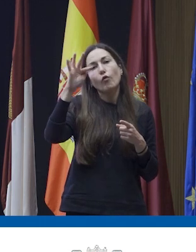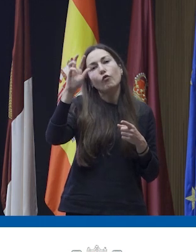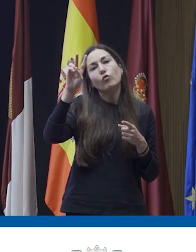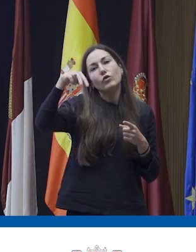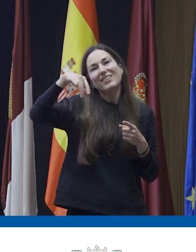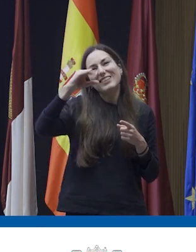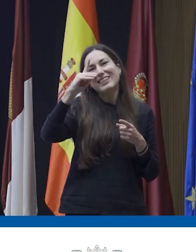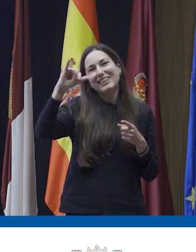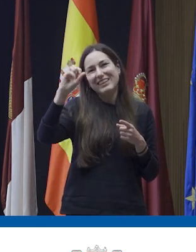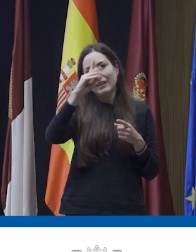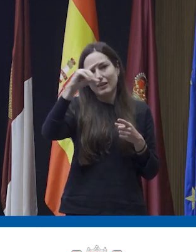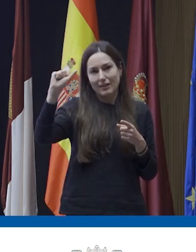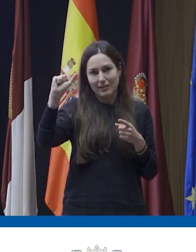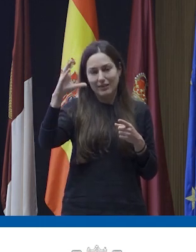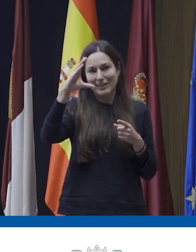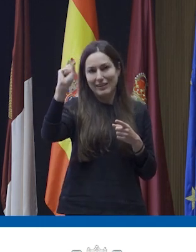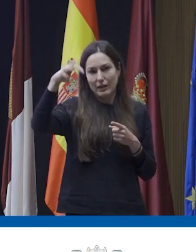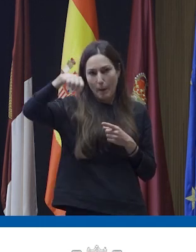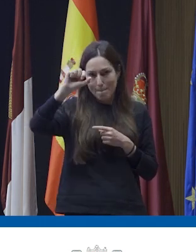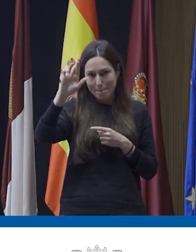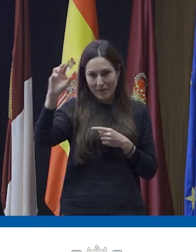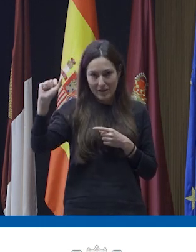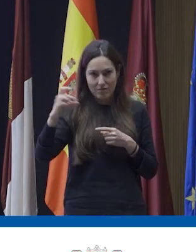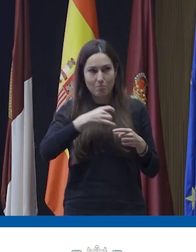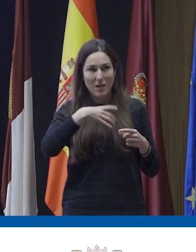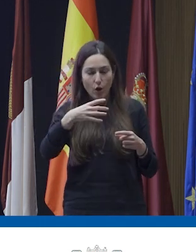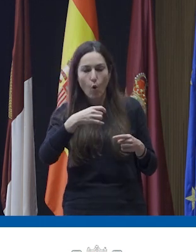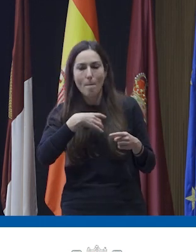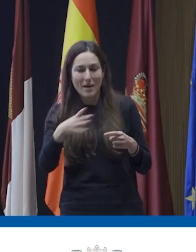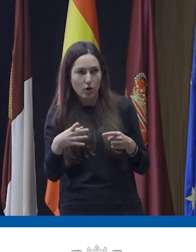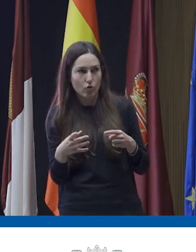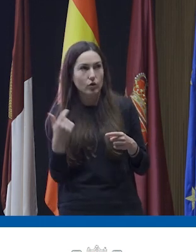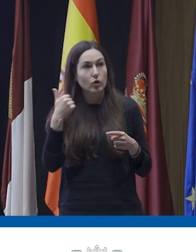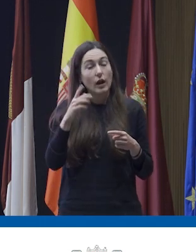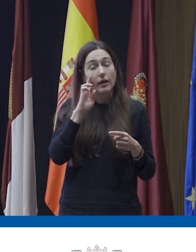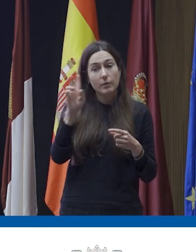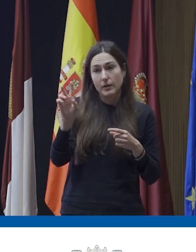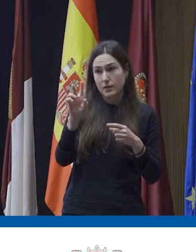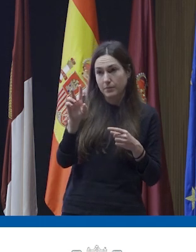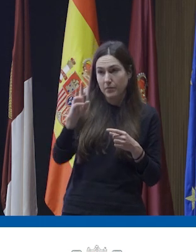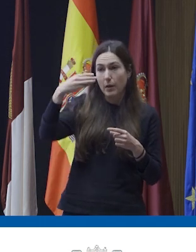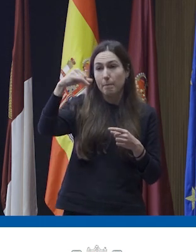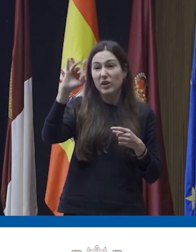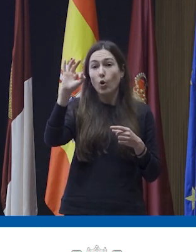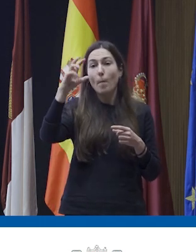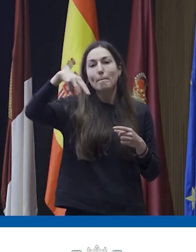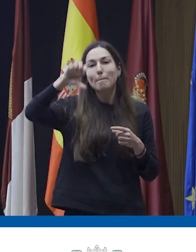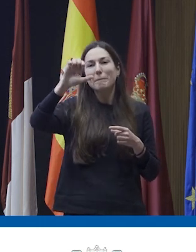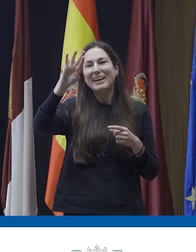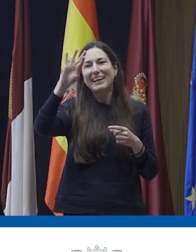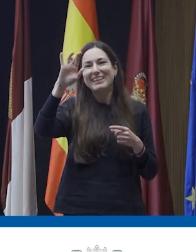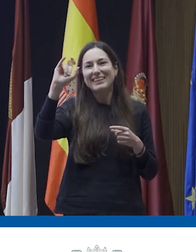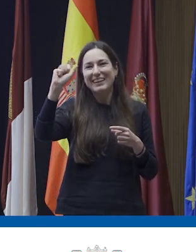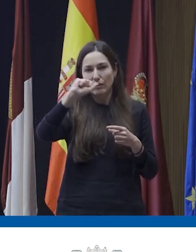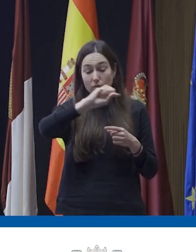etcétera, y otros datos. En principio nosotros utilizamos, para que como veis aquí, esto es una biometría de un paciente, pues nosotros utilizamos diferentes